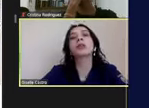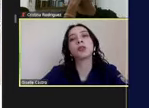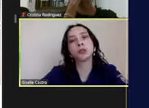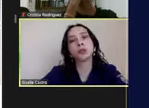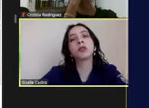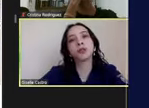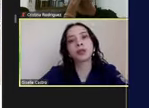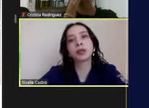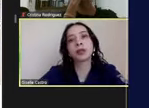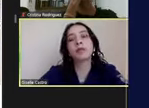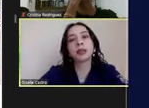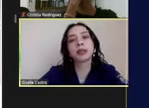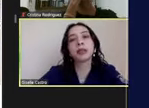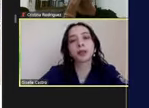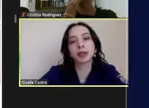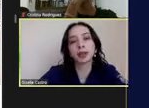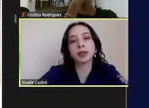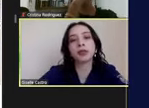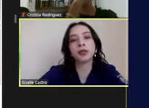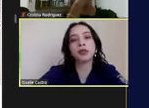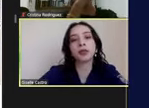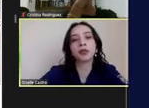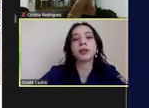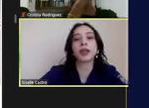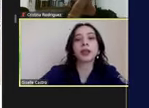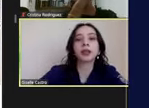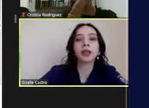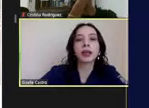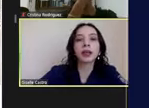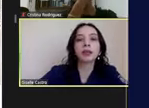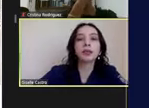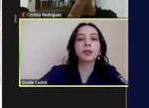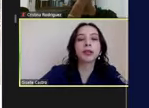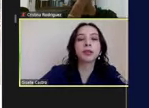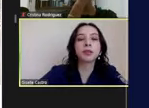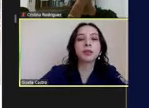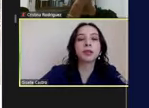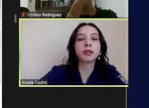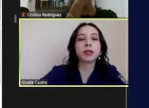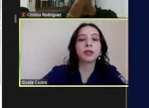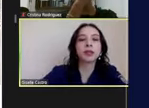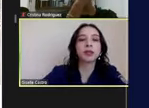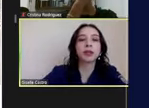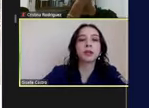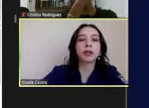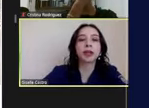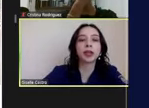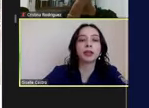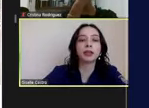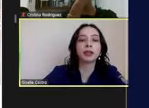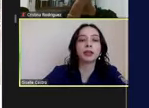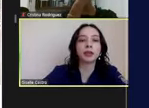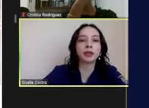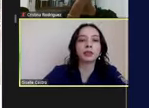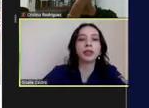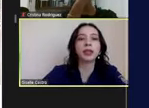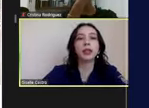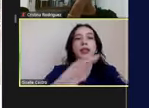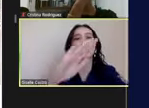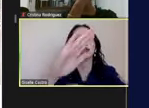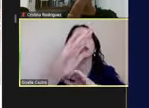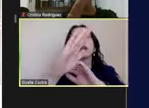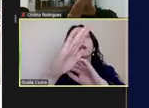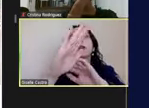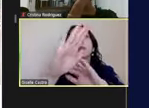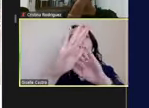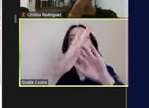paciente, son los movimientos que más se le van a hacer dolorosos. En este caso, este paciente que presentaba un